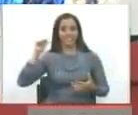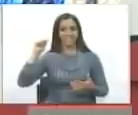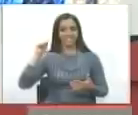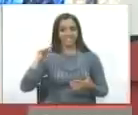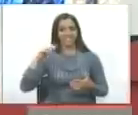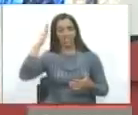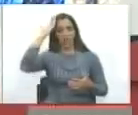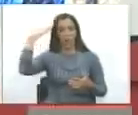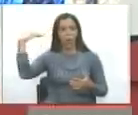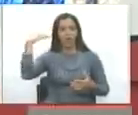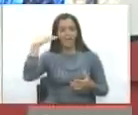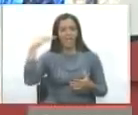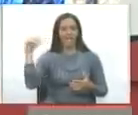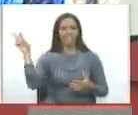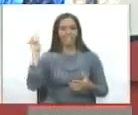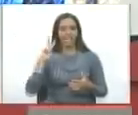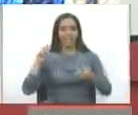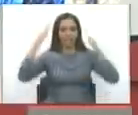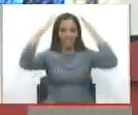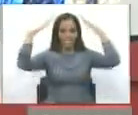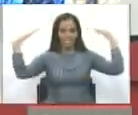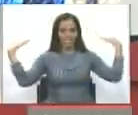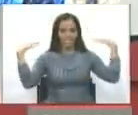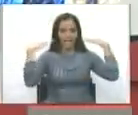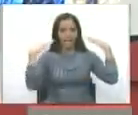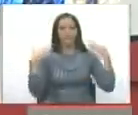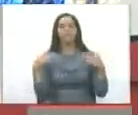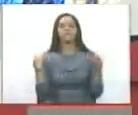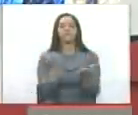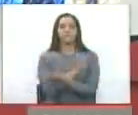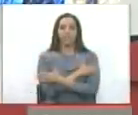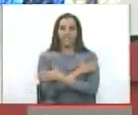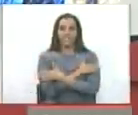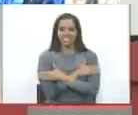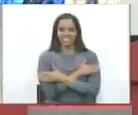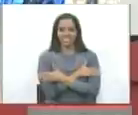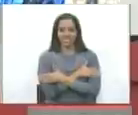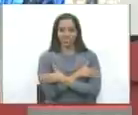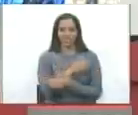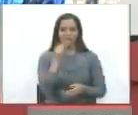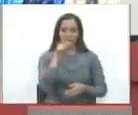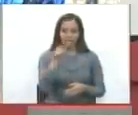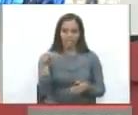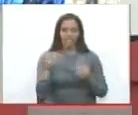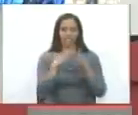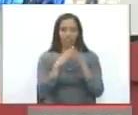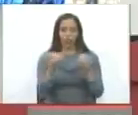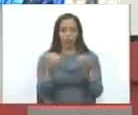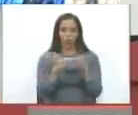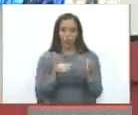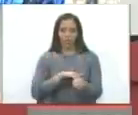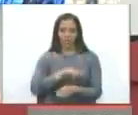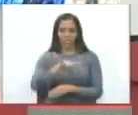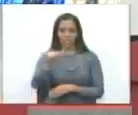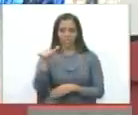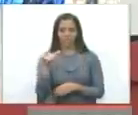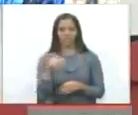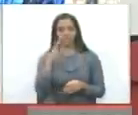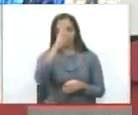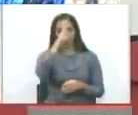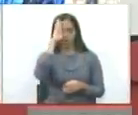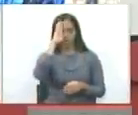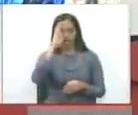de Vietnam. Felicitaciones, felicitaciones a ti y a toda la delegación. Diosdado,